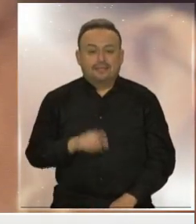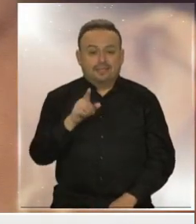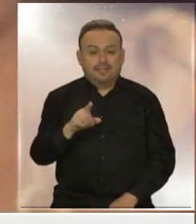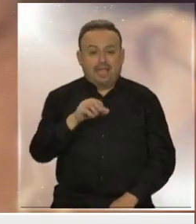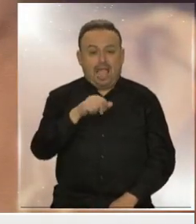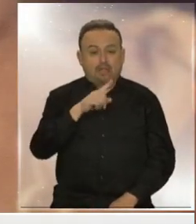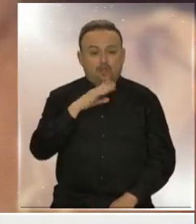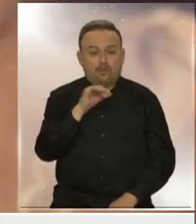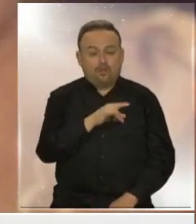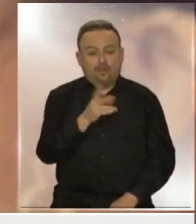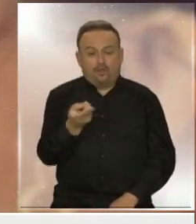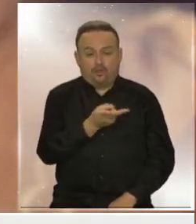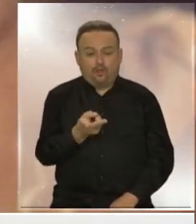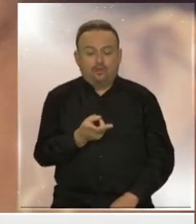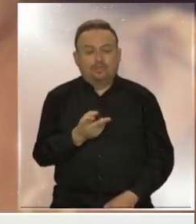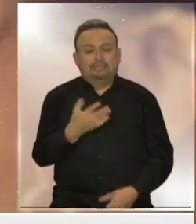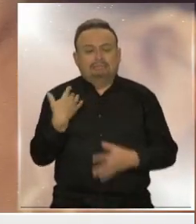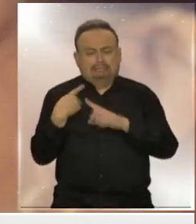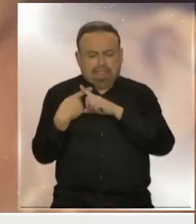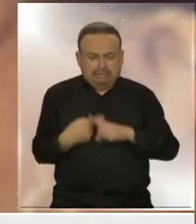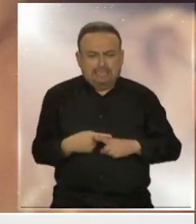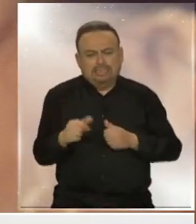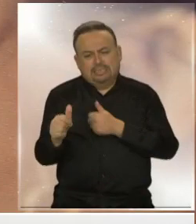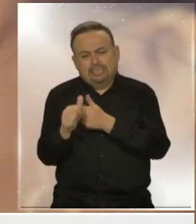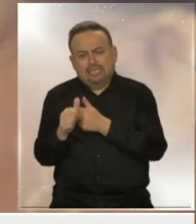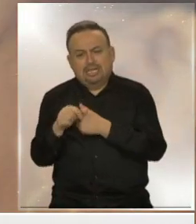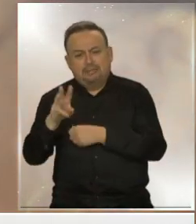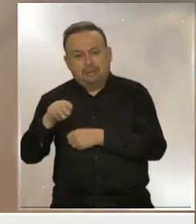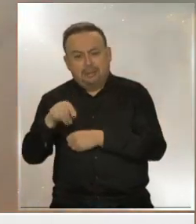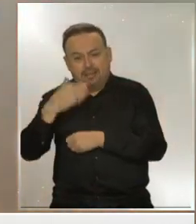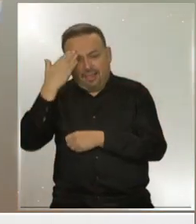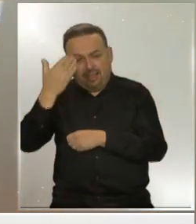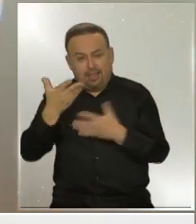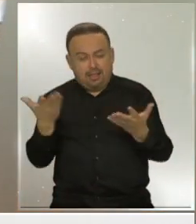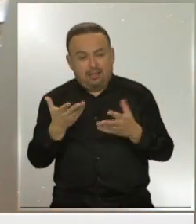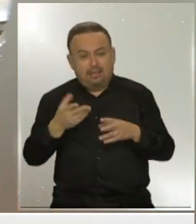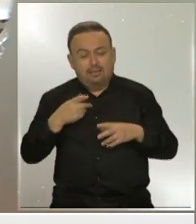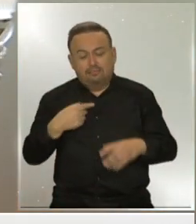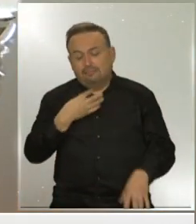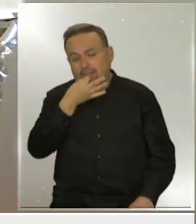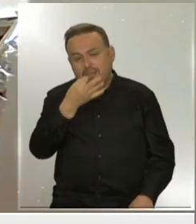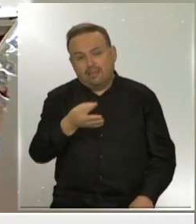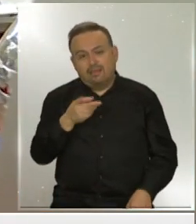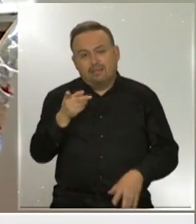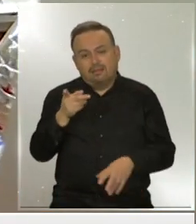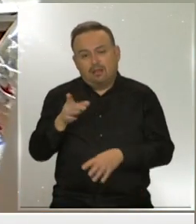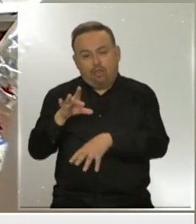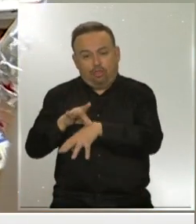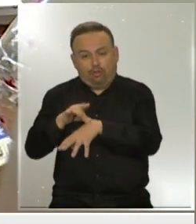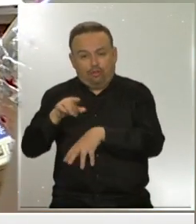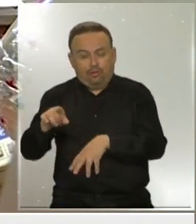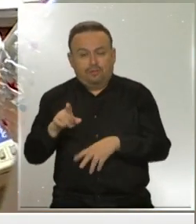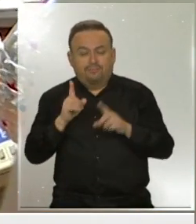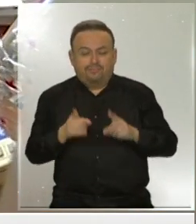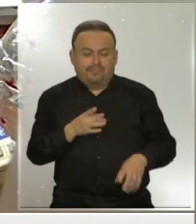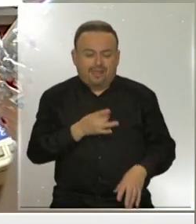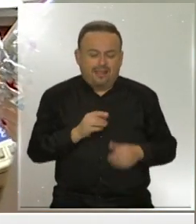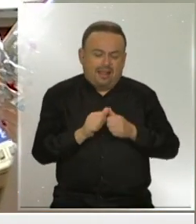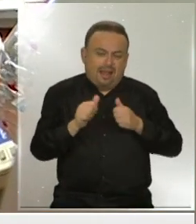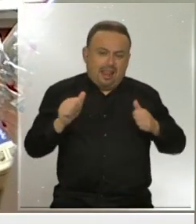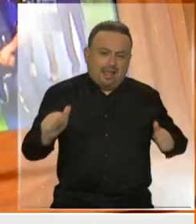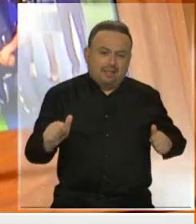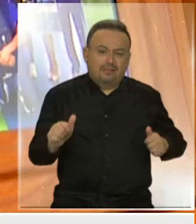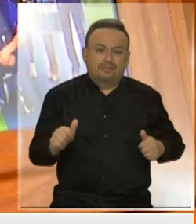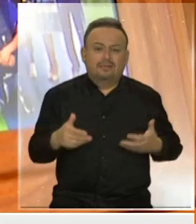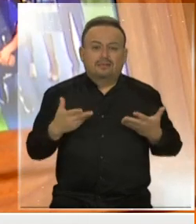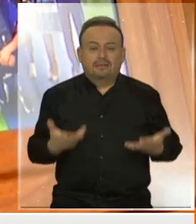Antonia y Alonso se han esforzado por estar cerca de su madre en este día. Y aunque reconocen su labor de médico, les duele estar lejos de